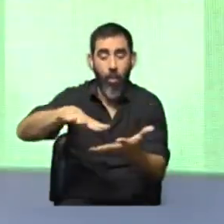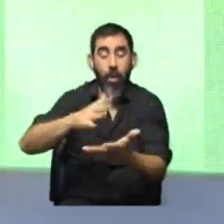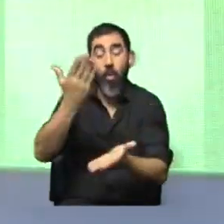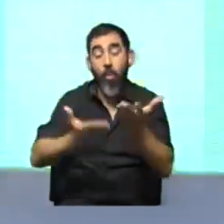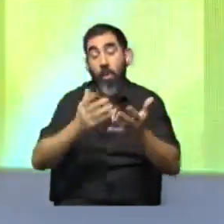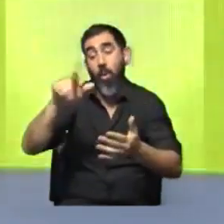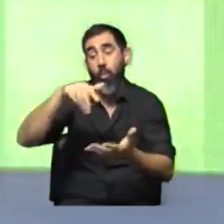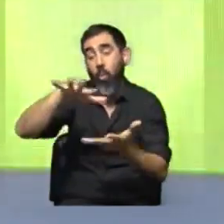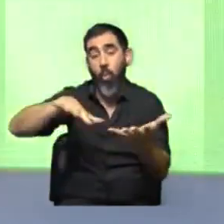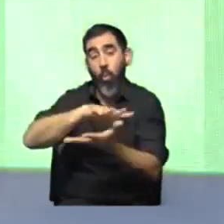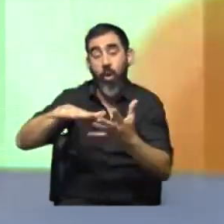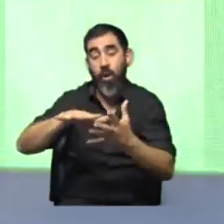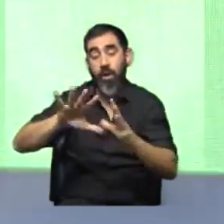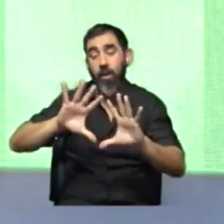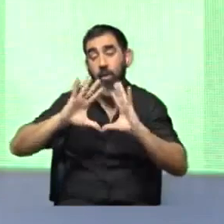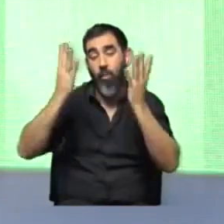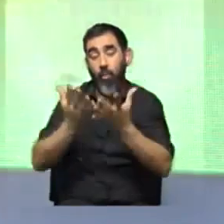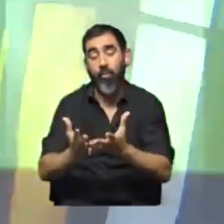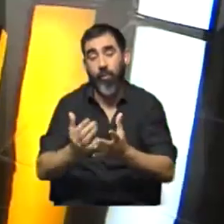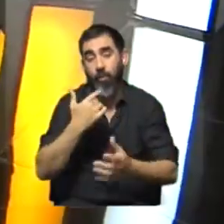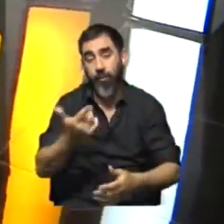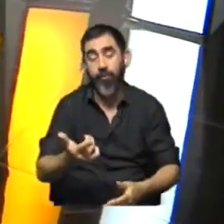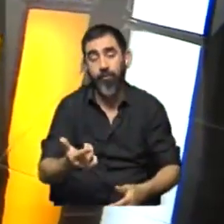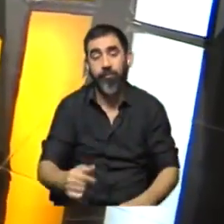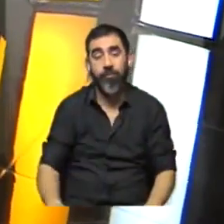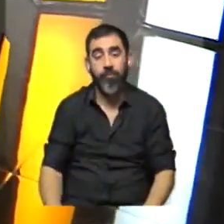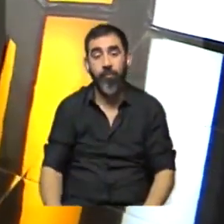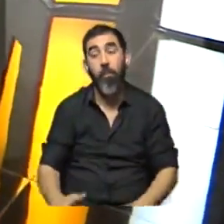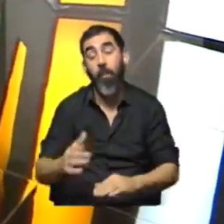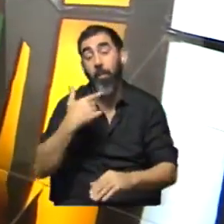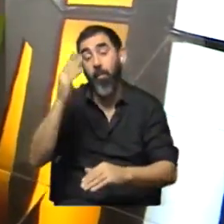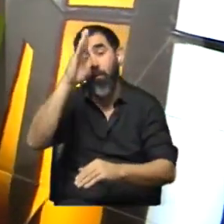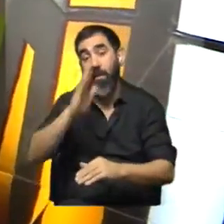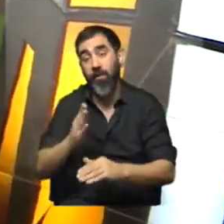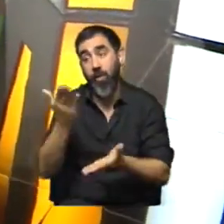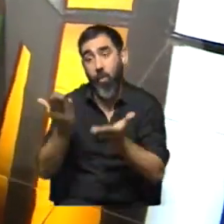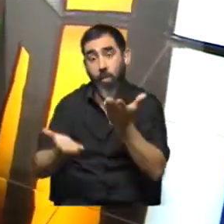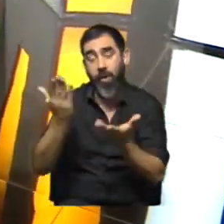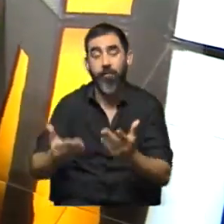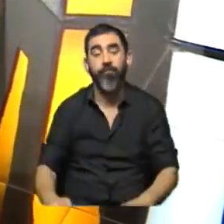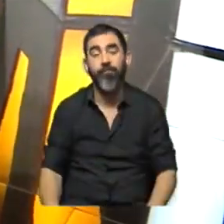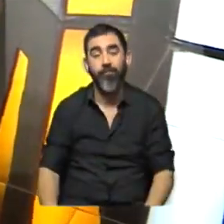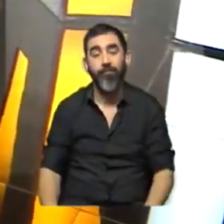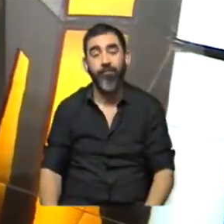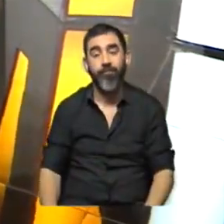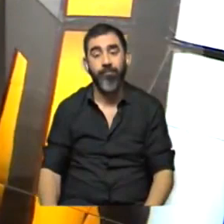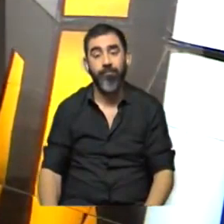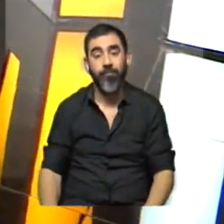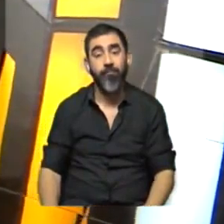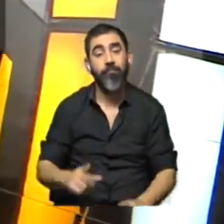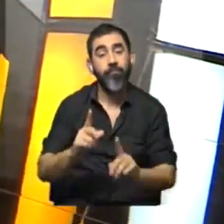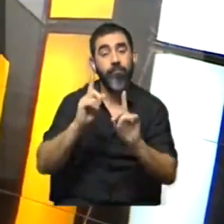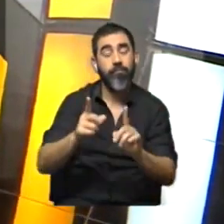con otros de otros países, particularmente del vecino Brasil. Está bien. Mauricio, vos además trabajás